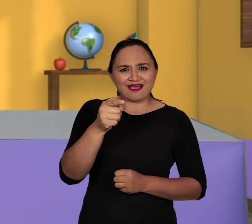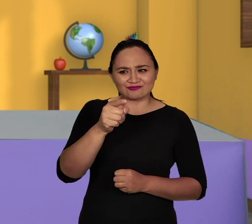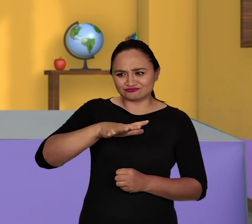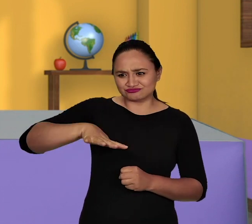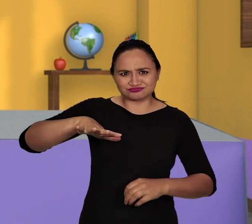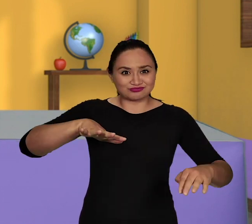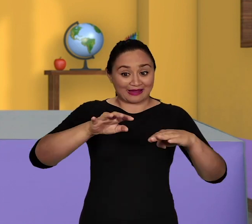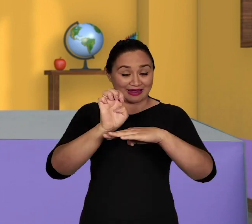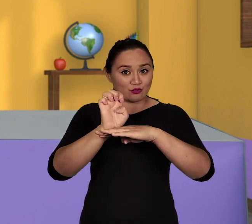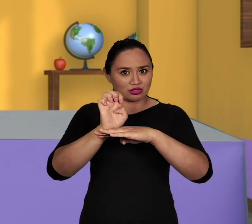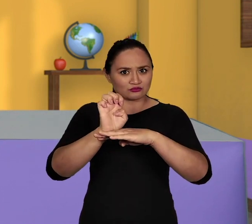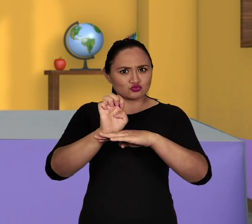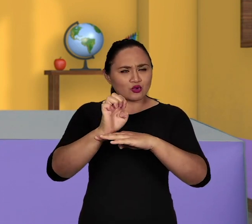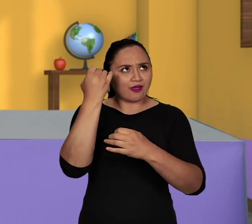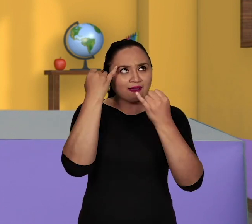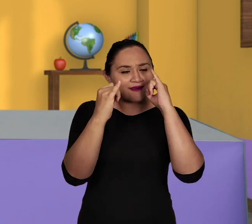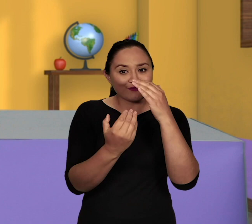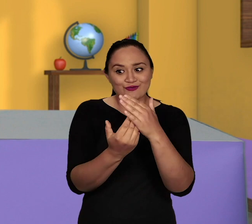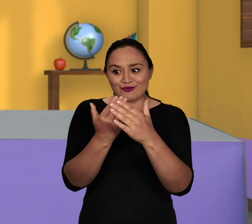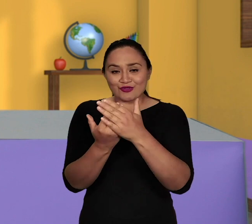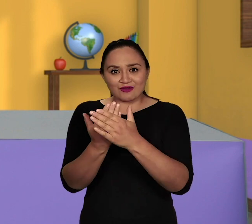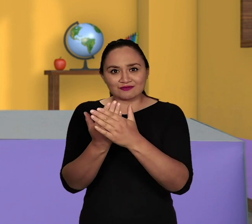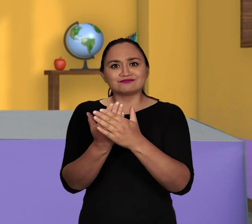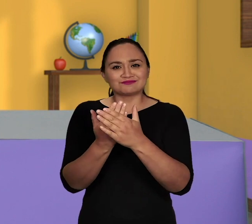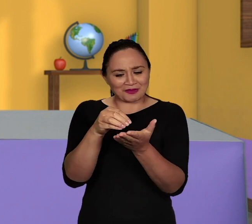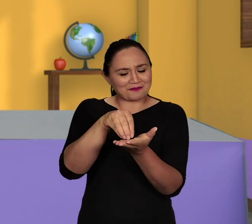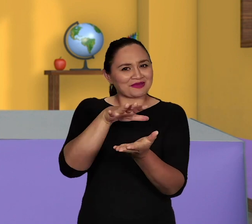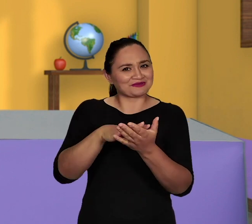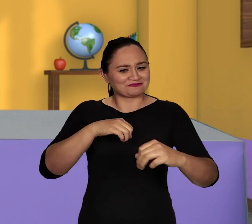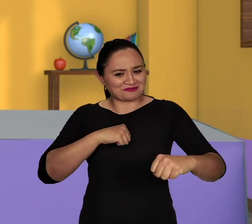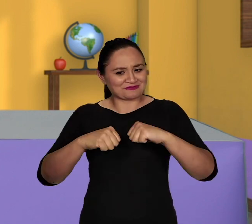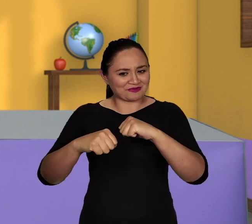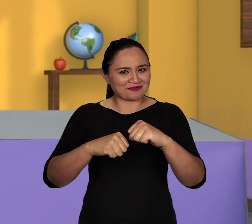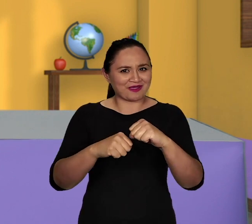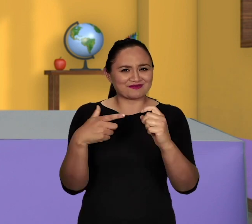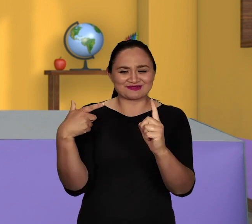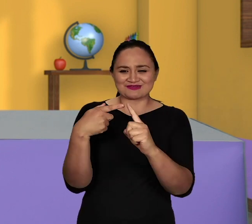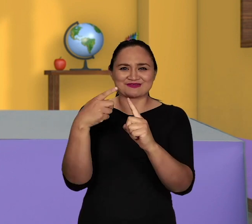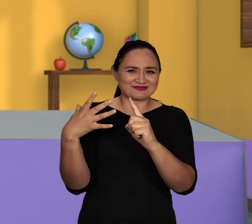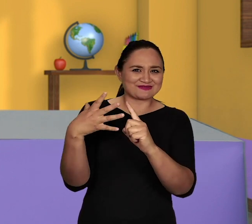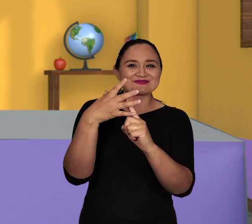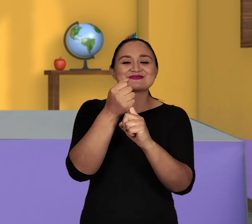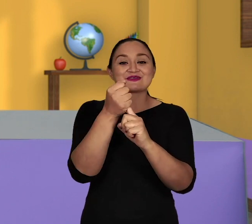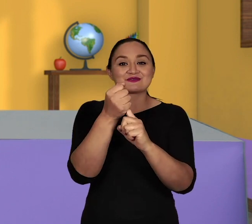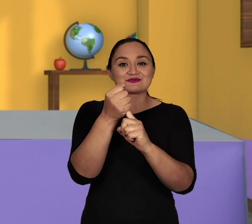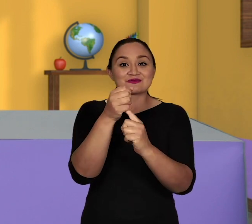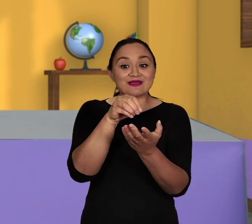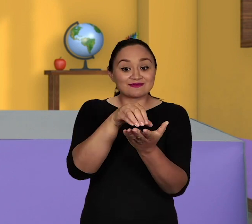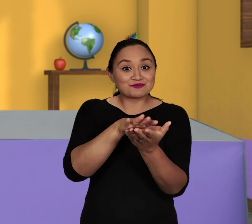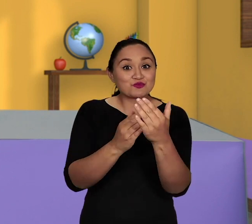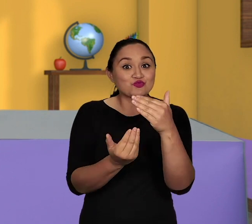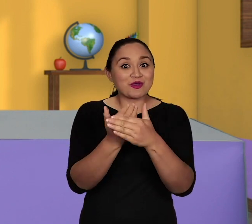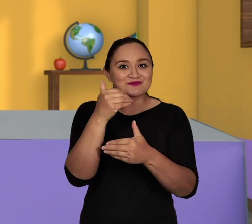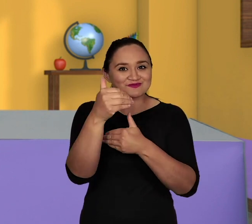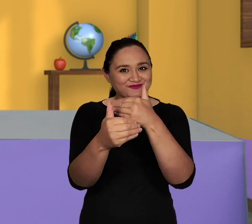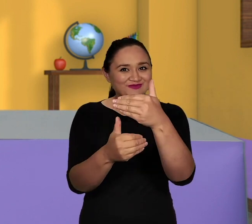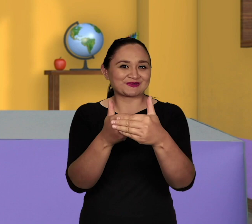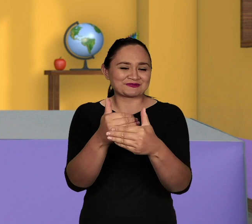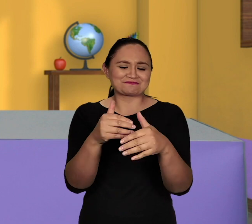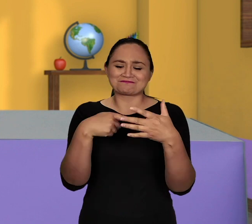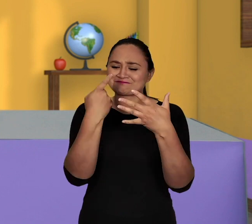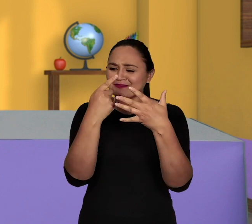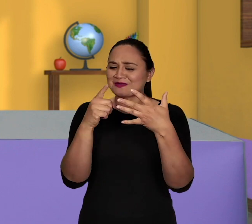nivel nacional innovan, ejecutan prácticas exitosas, aplican nuevos procesos. En